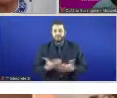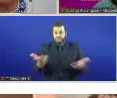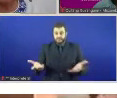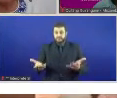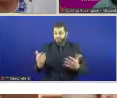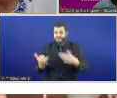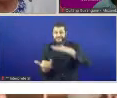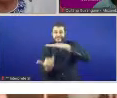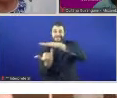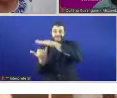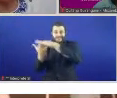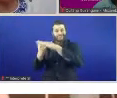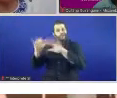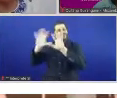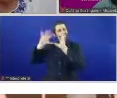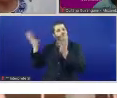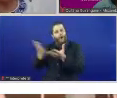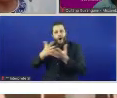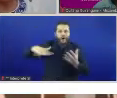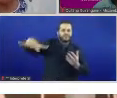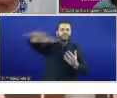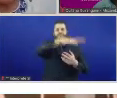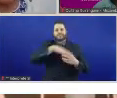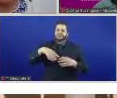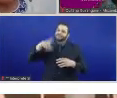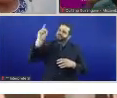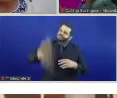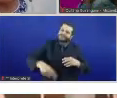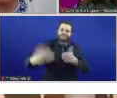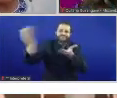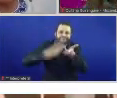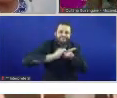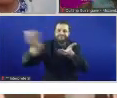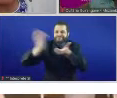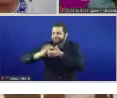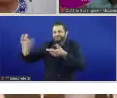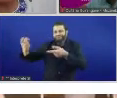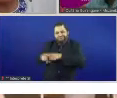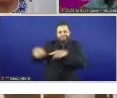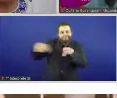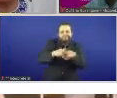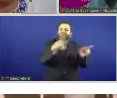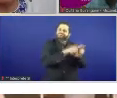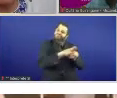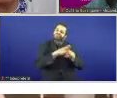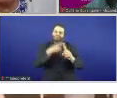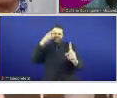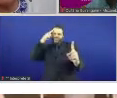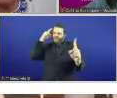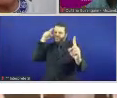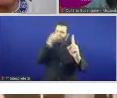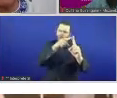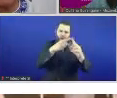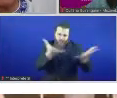de alianza cuando hablamos de violencias, violencia sexual, violencia. ¿Cómo es que las